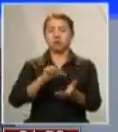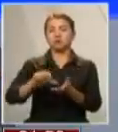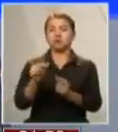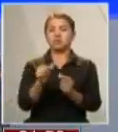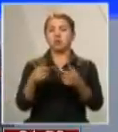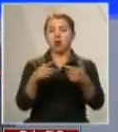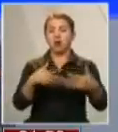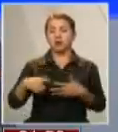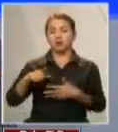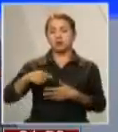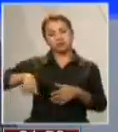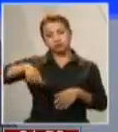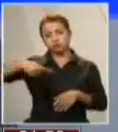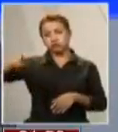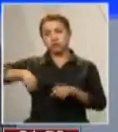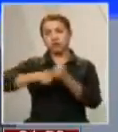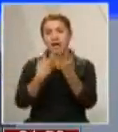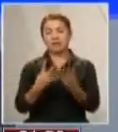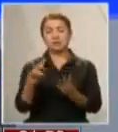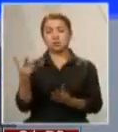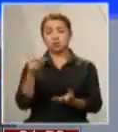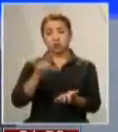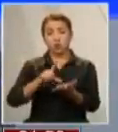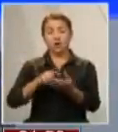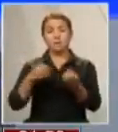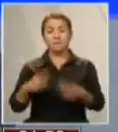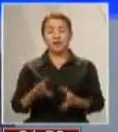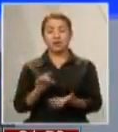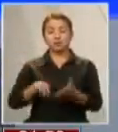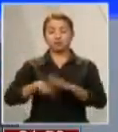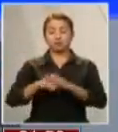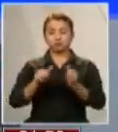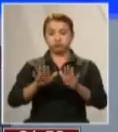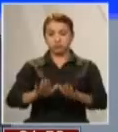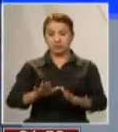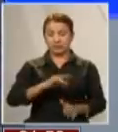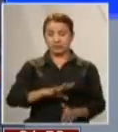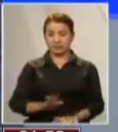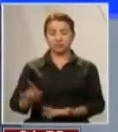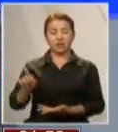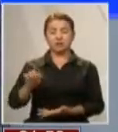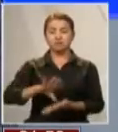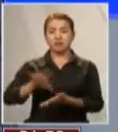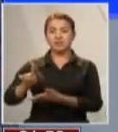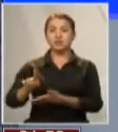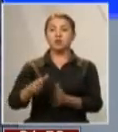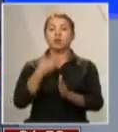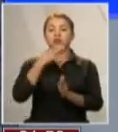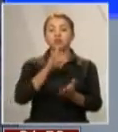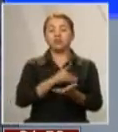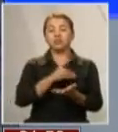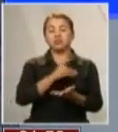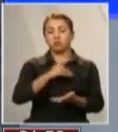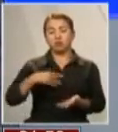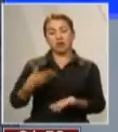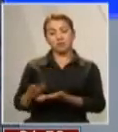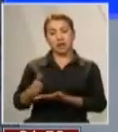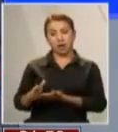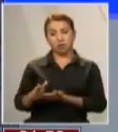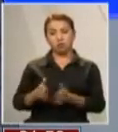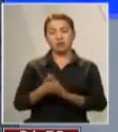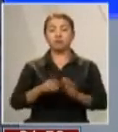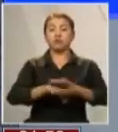la que tiene Estados Unidos. La persona se va a la cárcel y en segundo lugar pierde su patrimonio. Pero, por ejemplo, diputado, cuando los diputados eliminaron el delito de colusión como